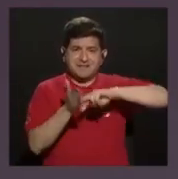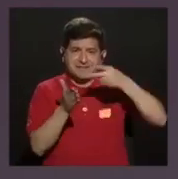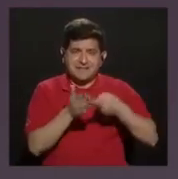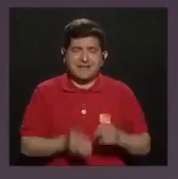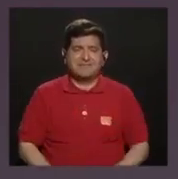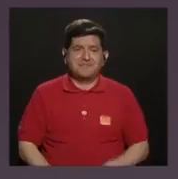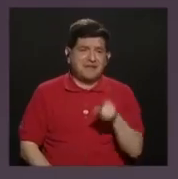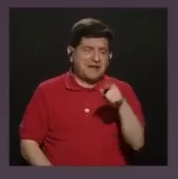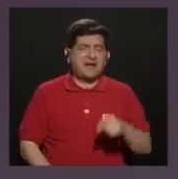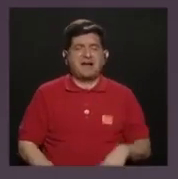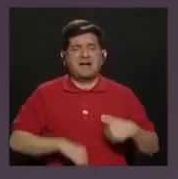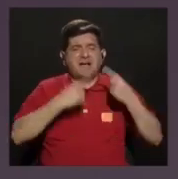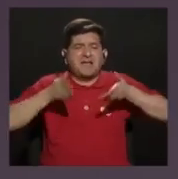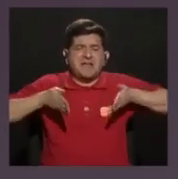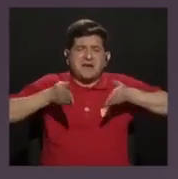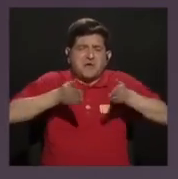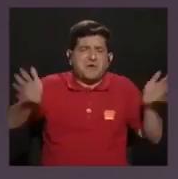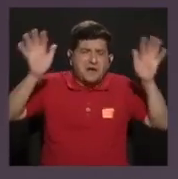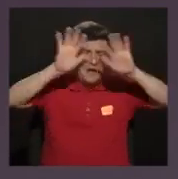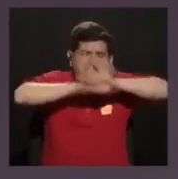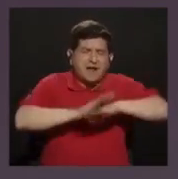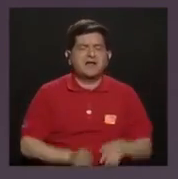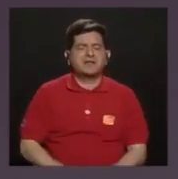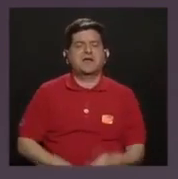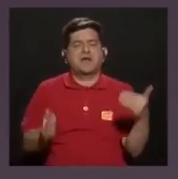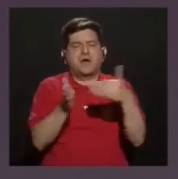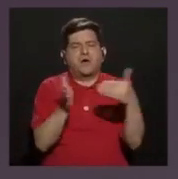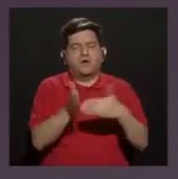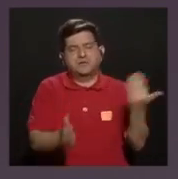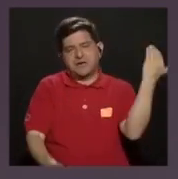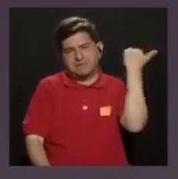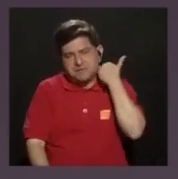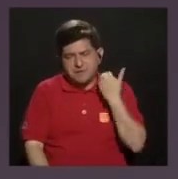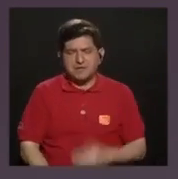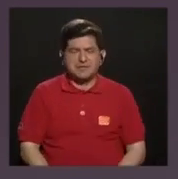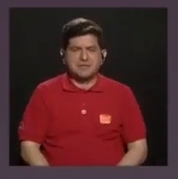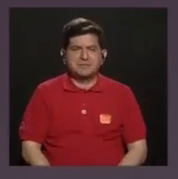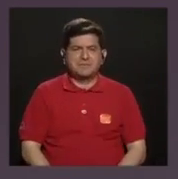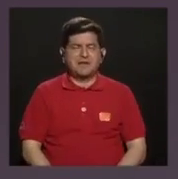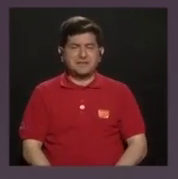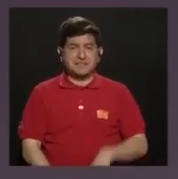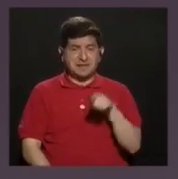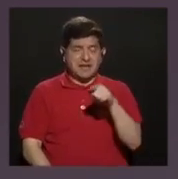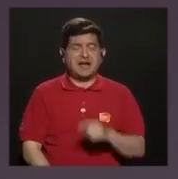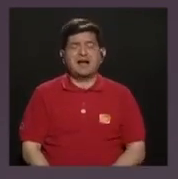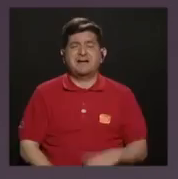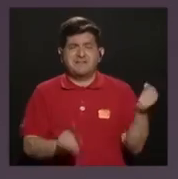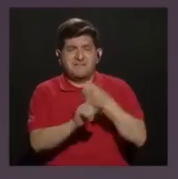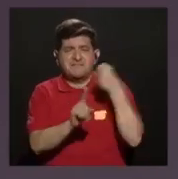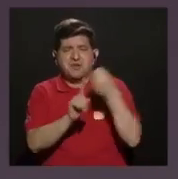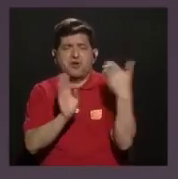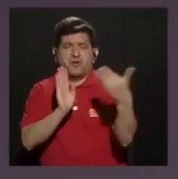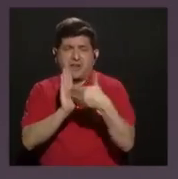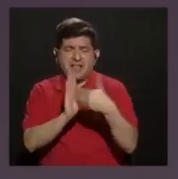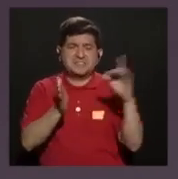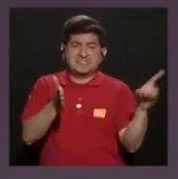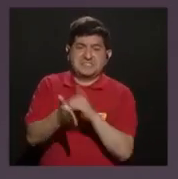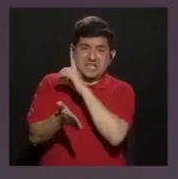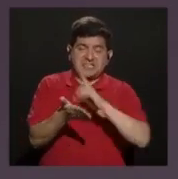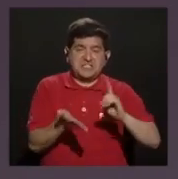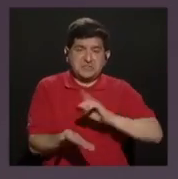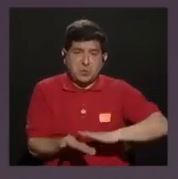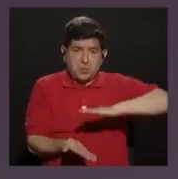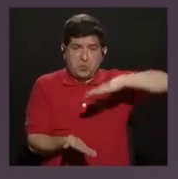¿verdad? A una calle, a una oscuridad donde somos más revictimizadas, donde somos violentadas, donde el estigma y la discriminación